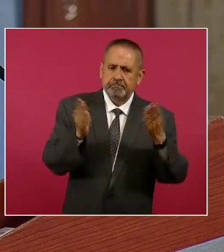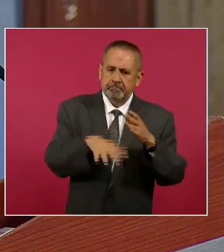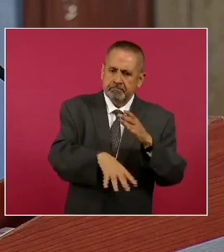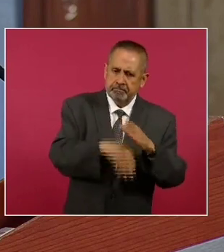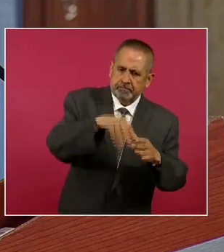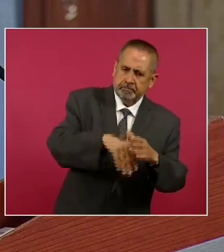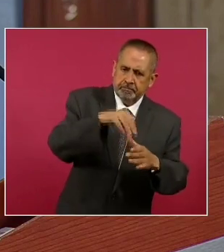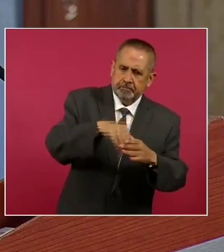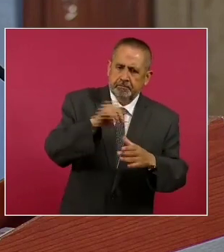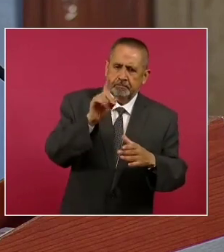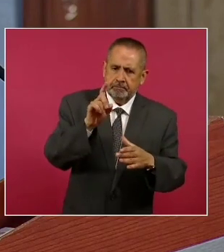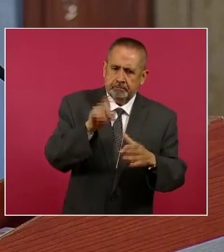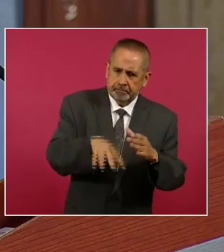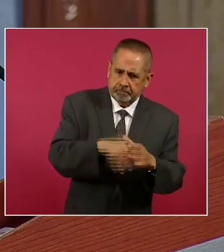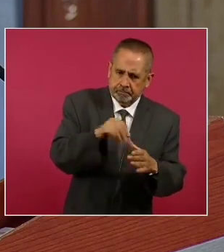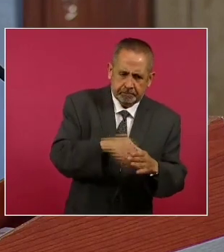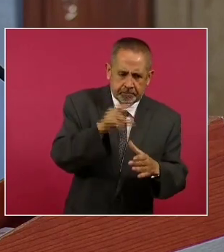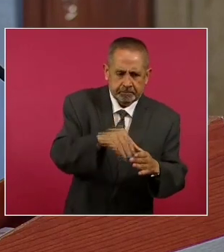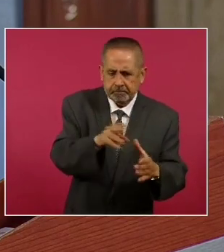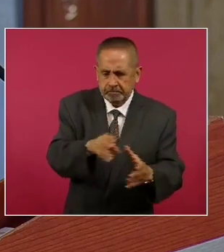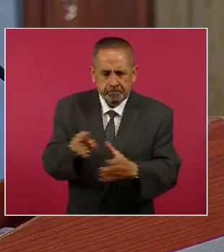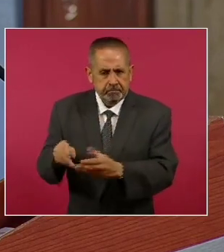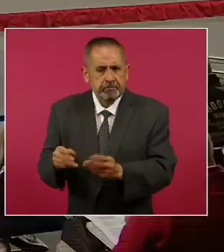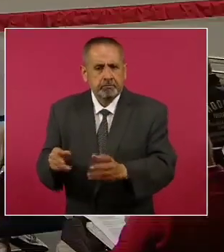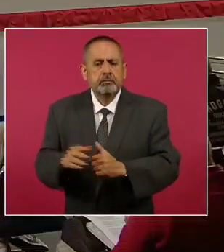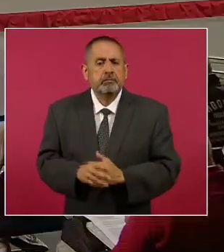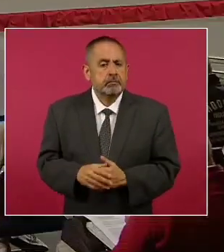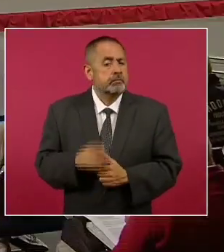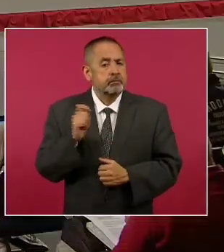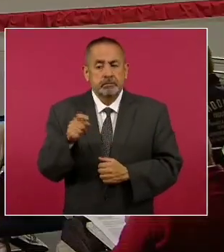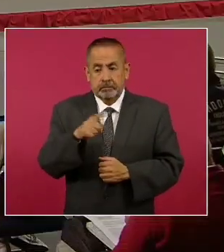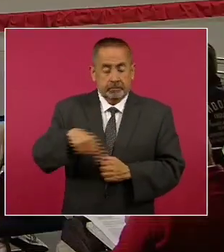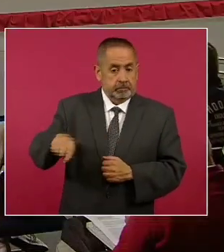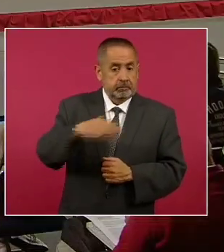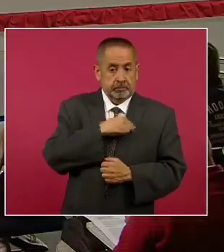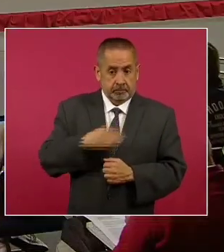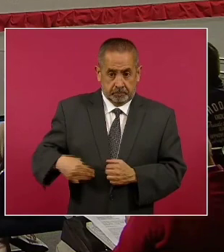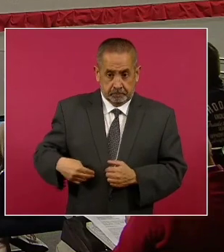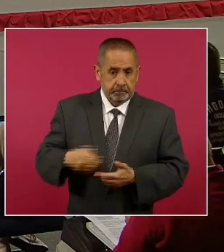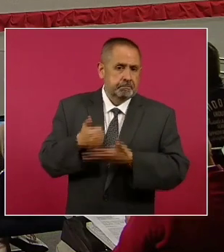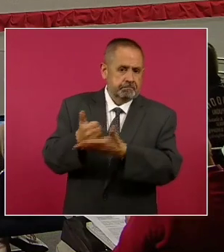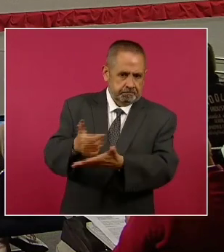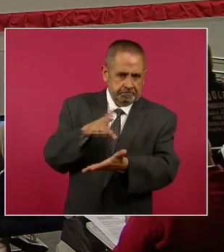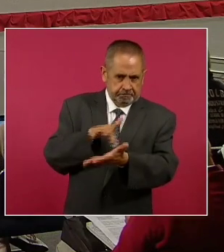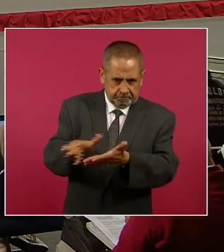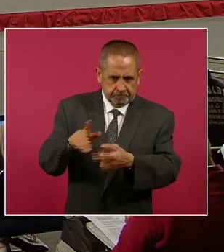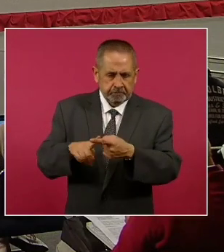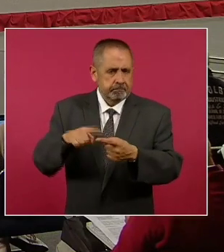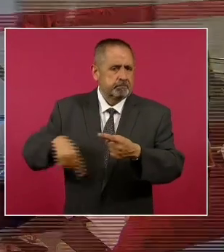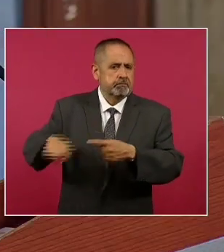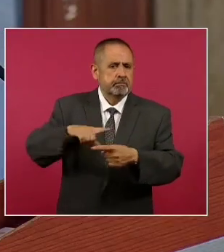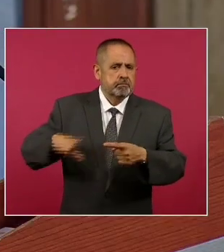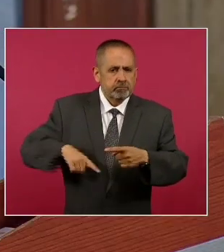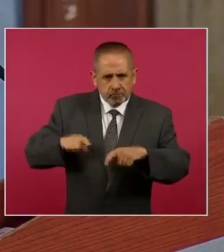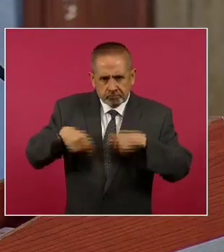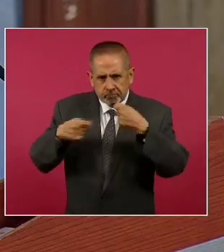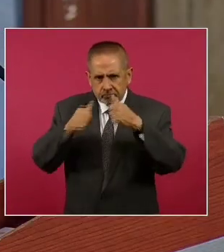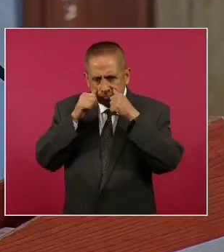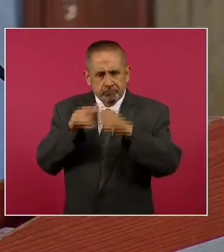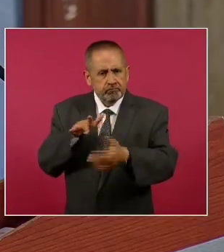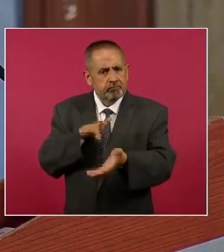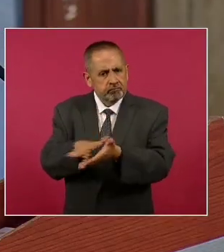decir que estamos apoyando al municipio, al gobierno del estado, para